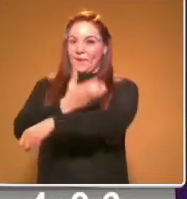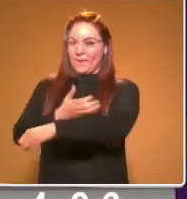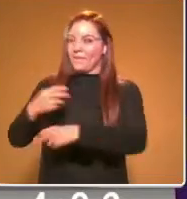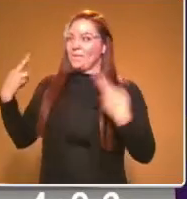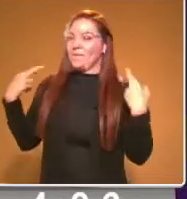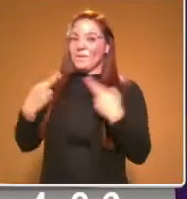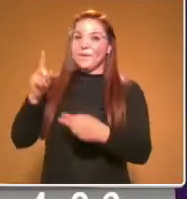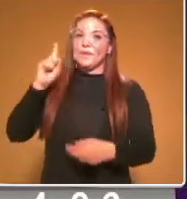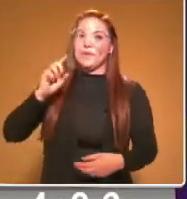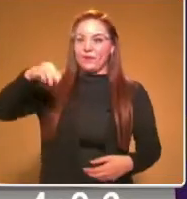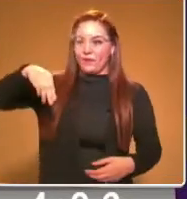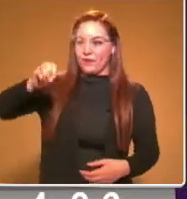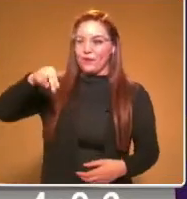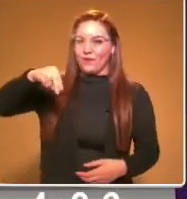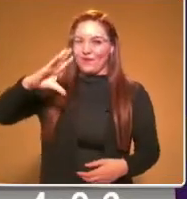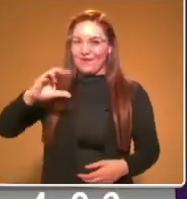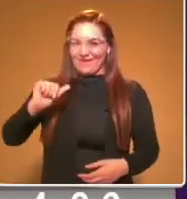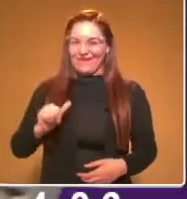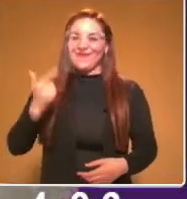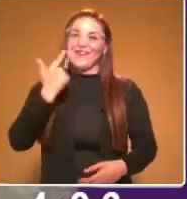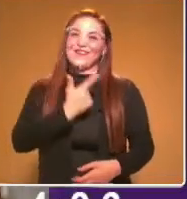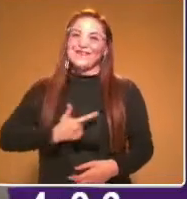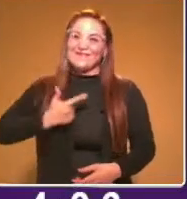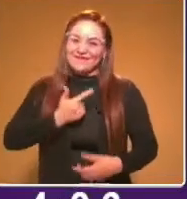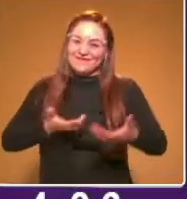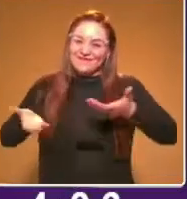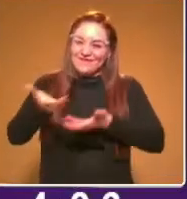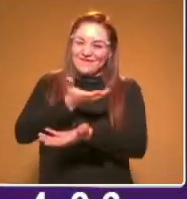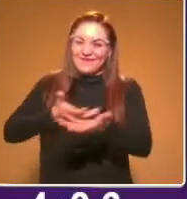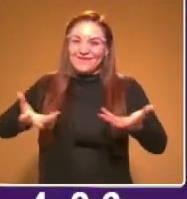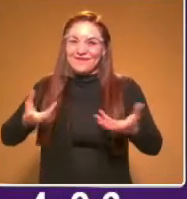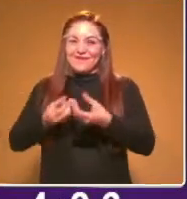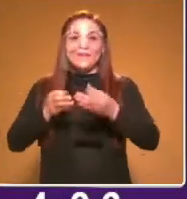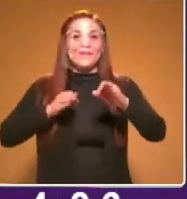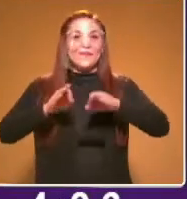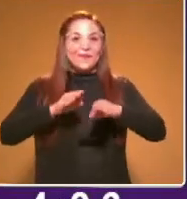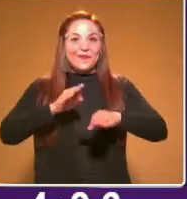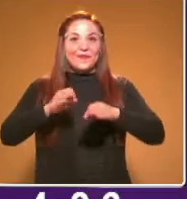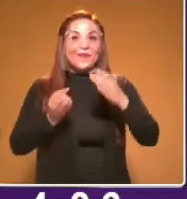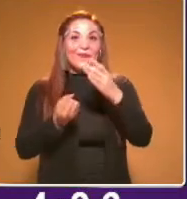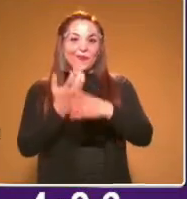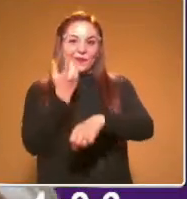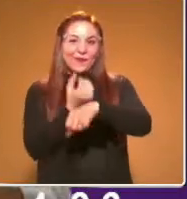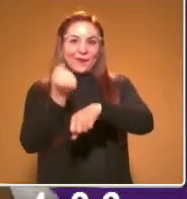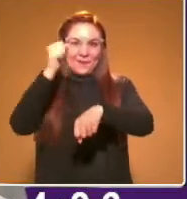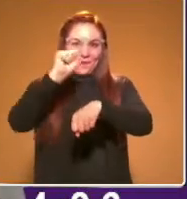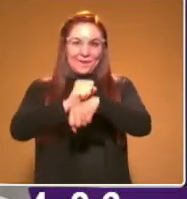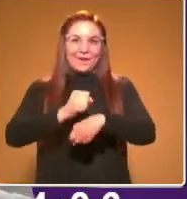gusto estar de la mano con ustedes trabajando en esta nueva semana, maestra, que ya no es semana